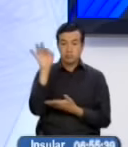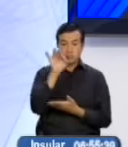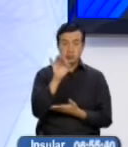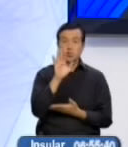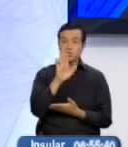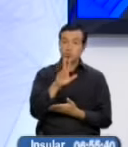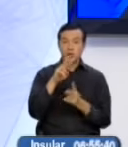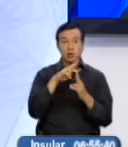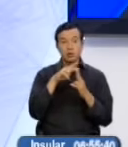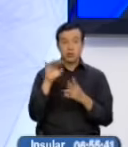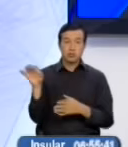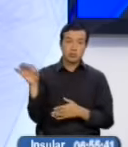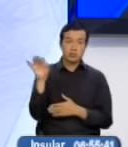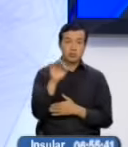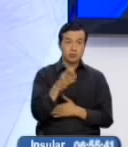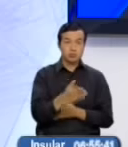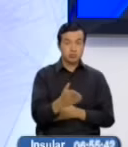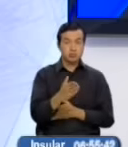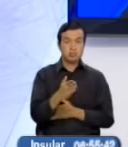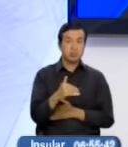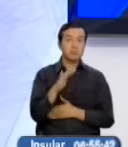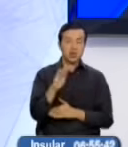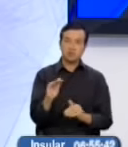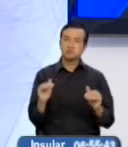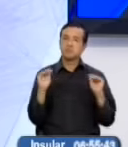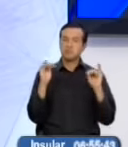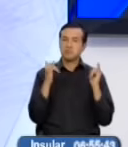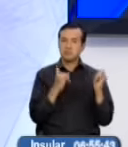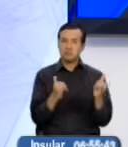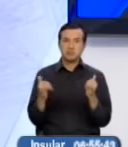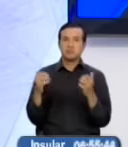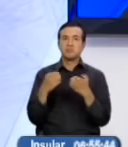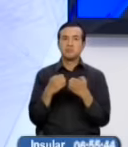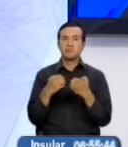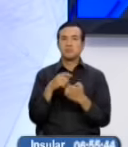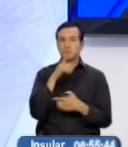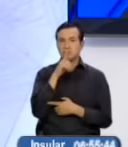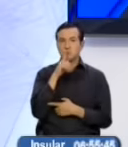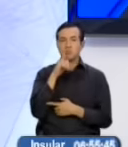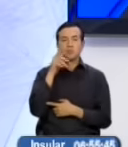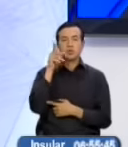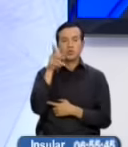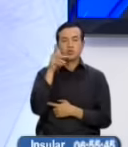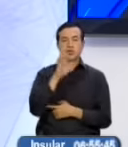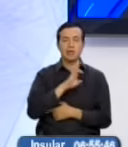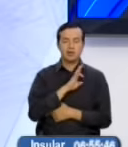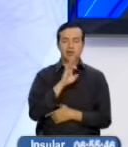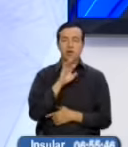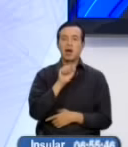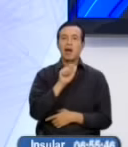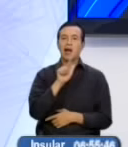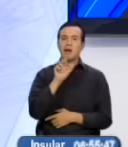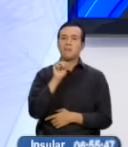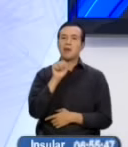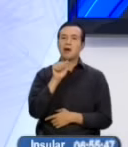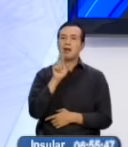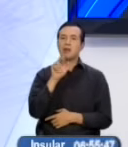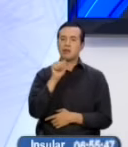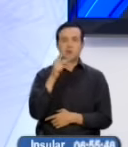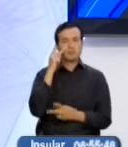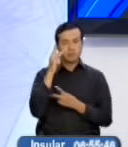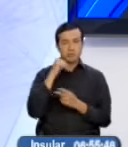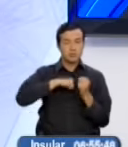como alternativa, es uno de los más destacados dentro del plantel que lo dirige el profesor Guillermo Almada. Sus reacciones luego de la última